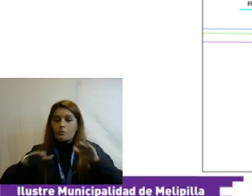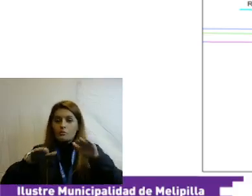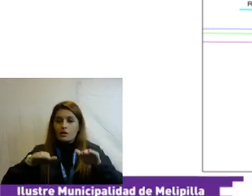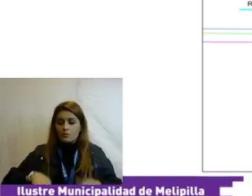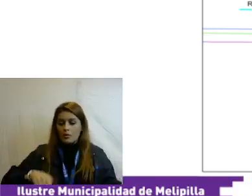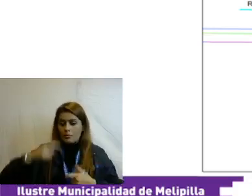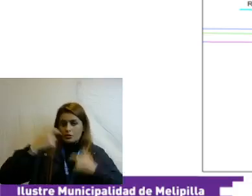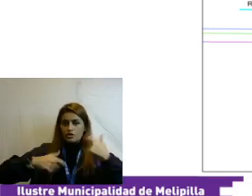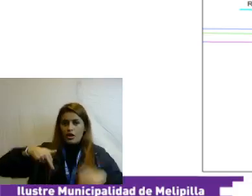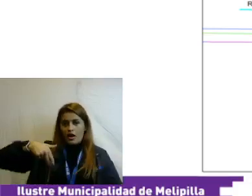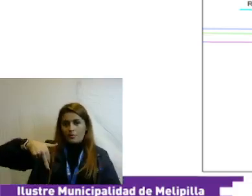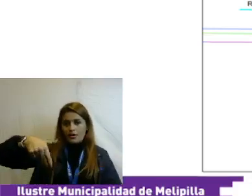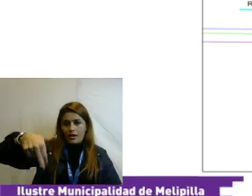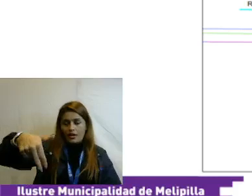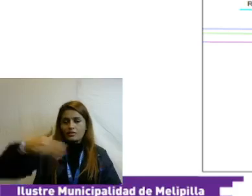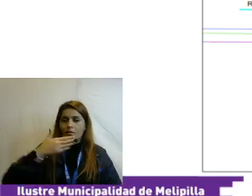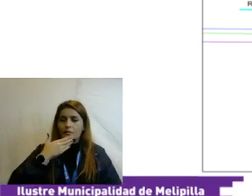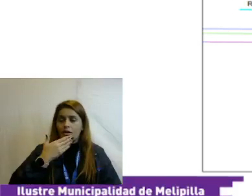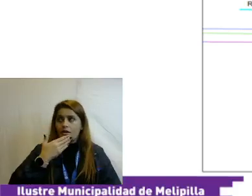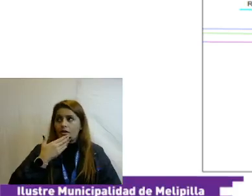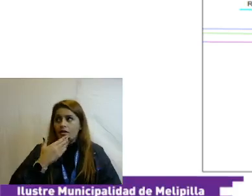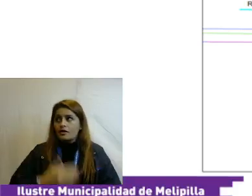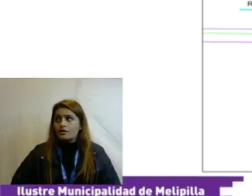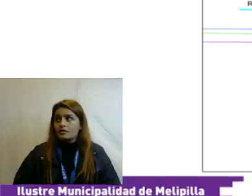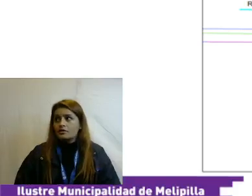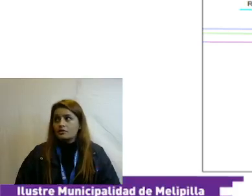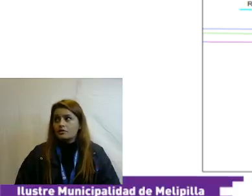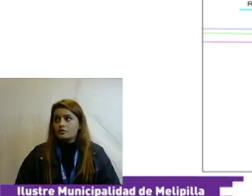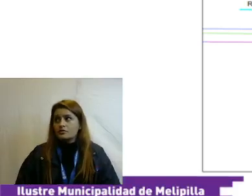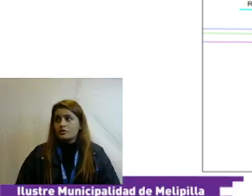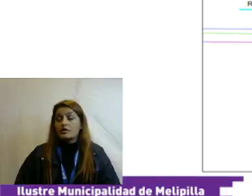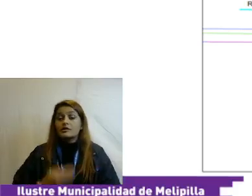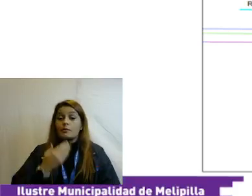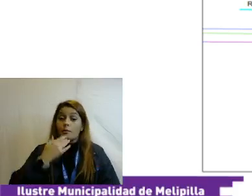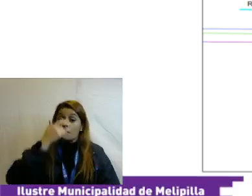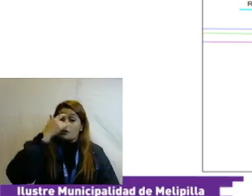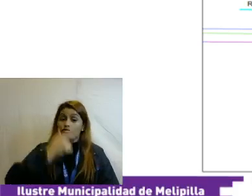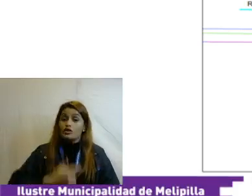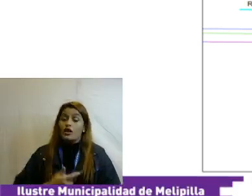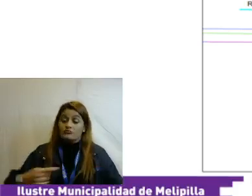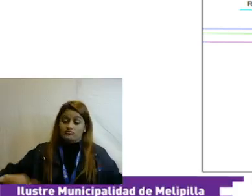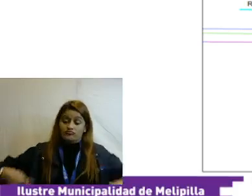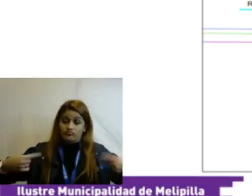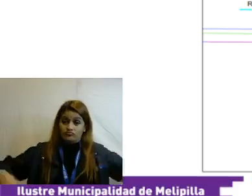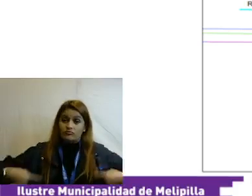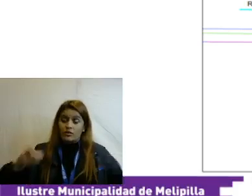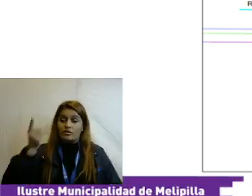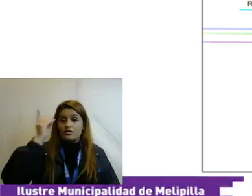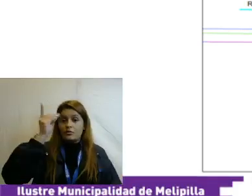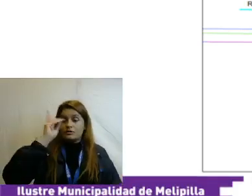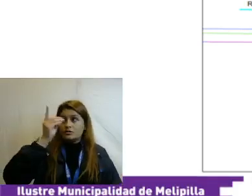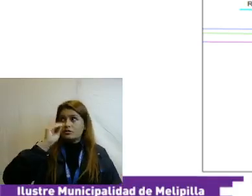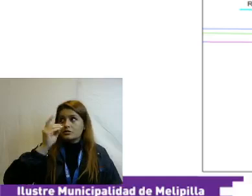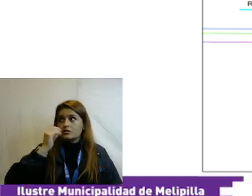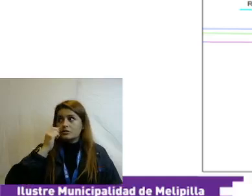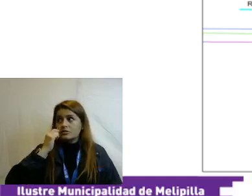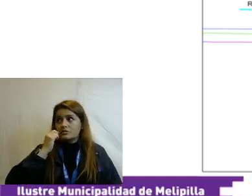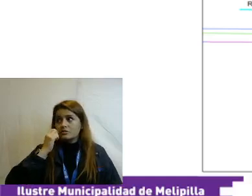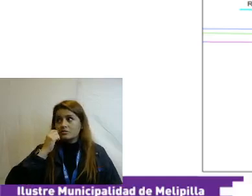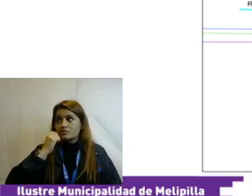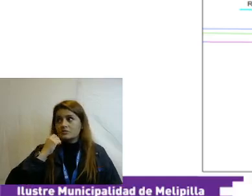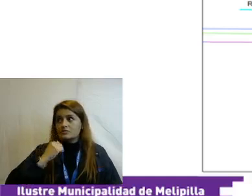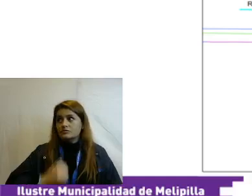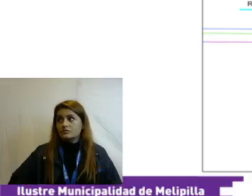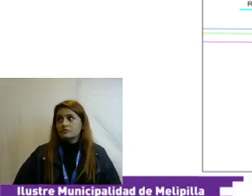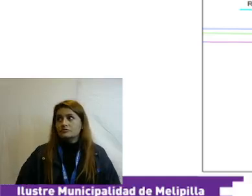peatones y personas que usan silla de rueda o coches